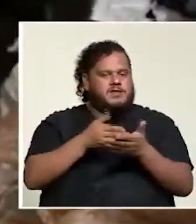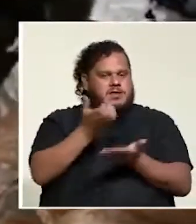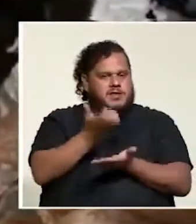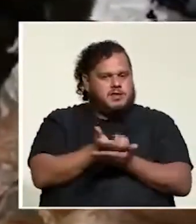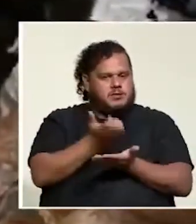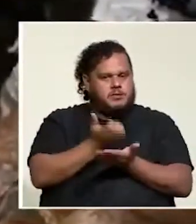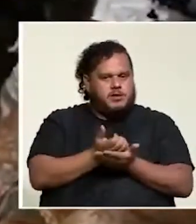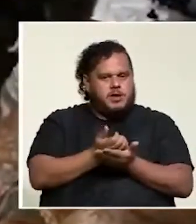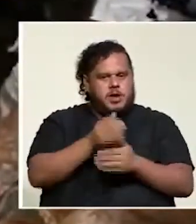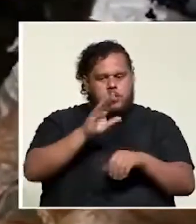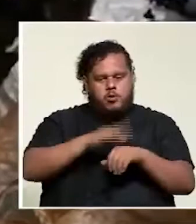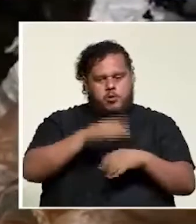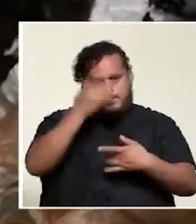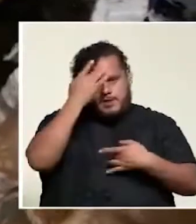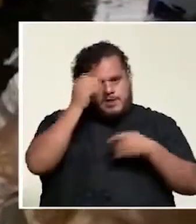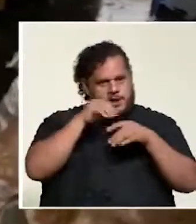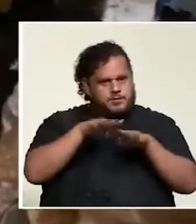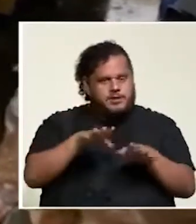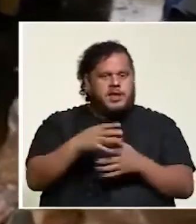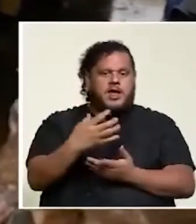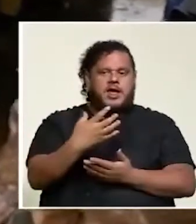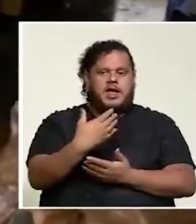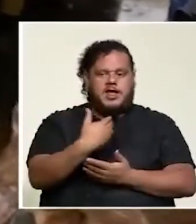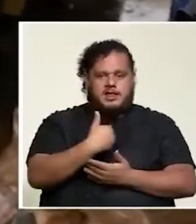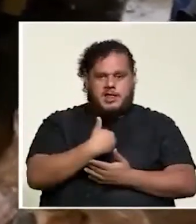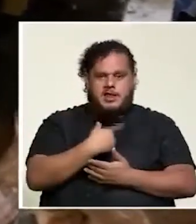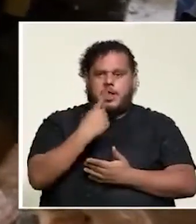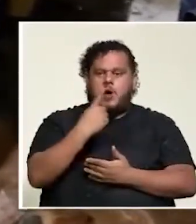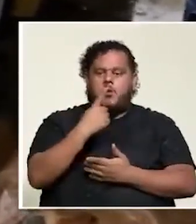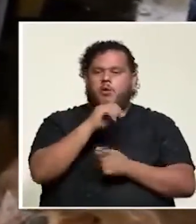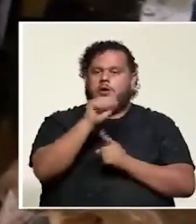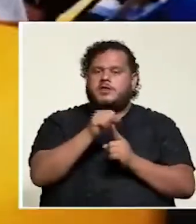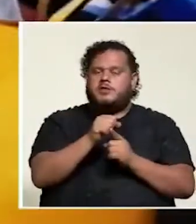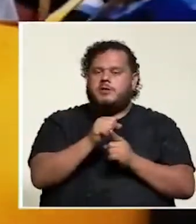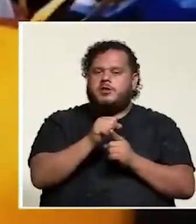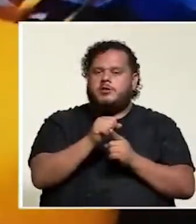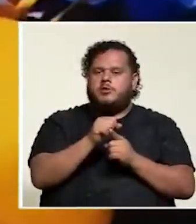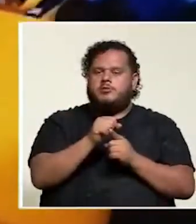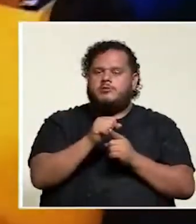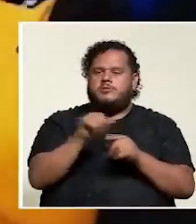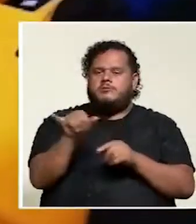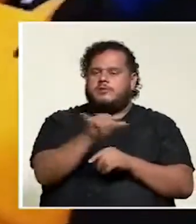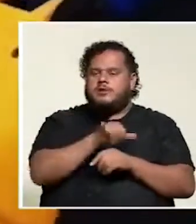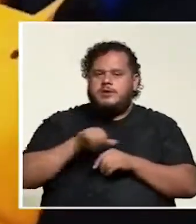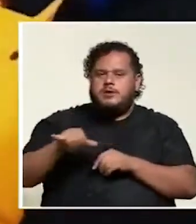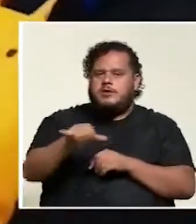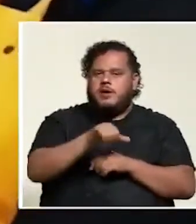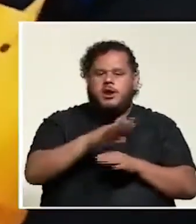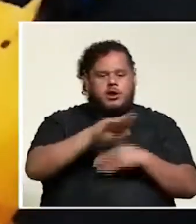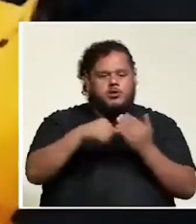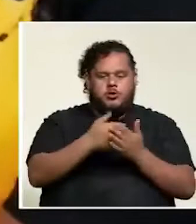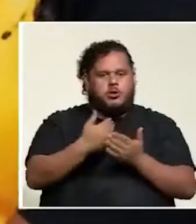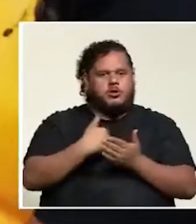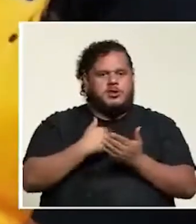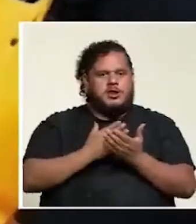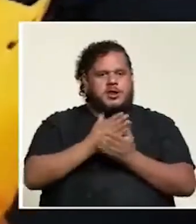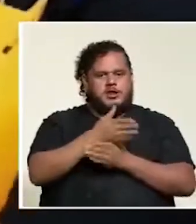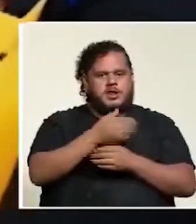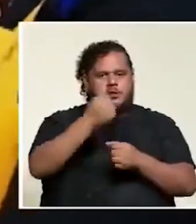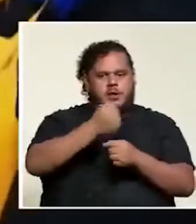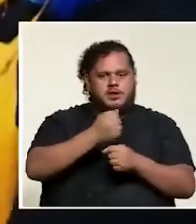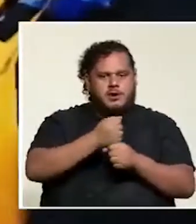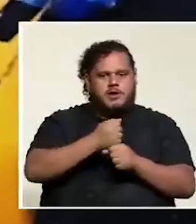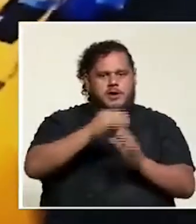económicamente por la pandemia poseen un factor común. Todos tienen acceso a empleos